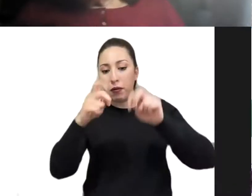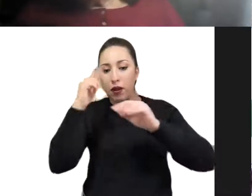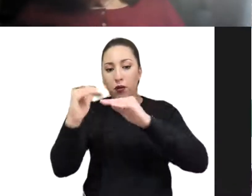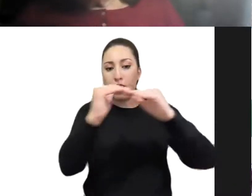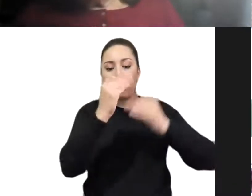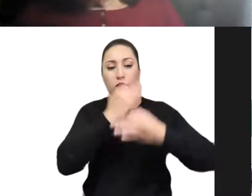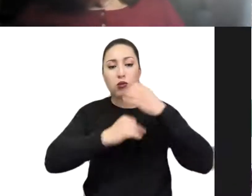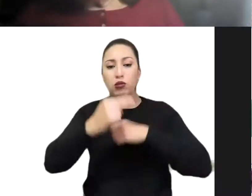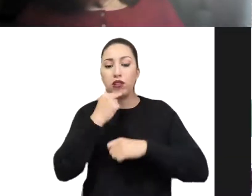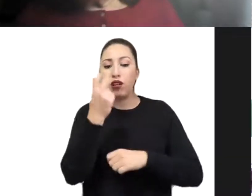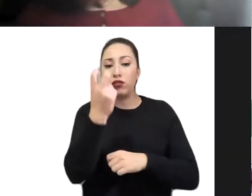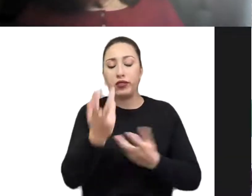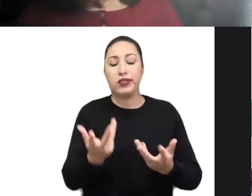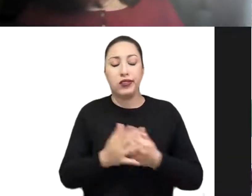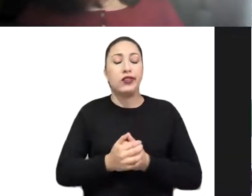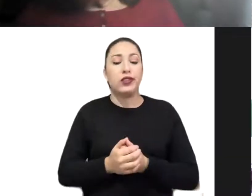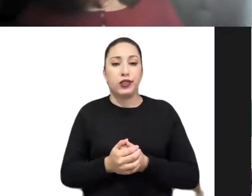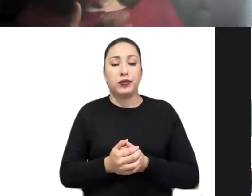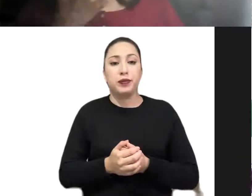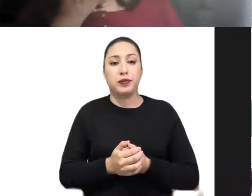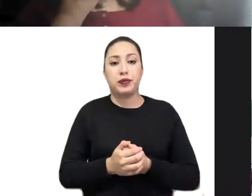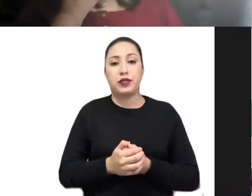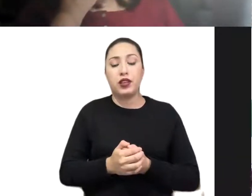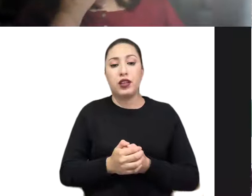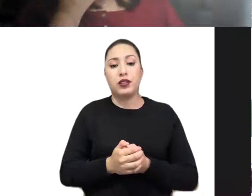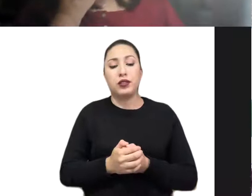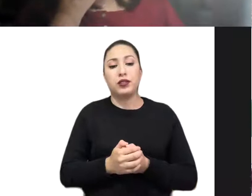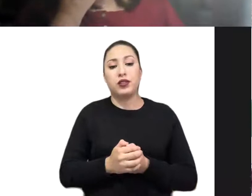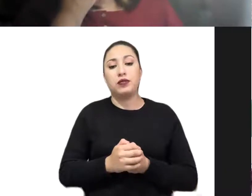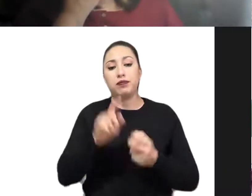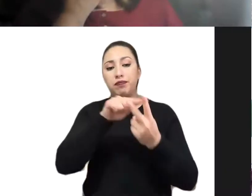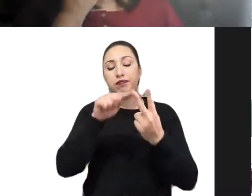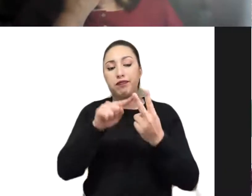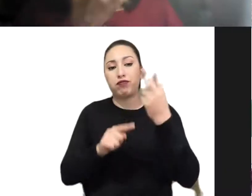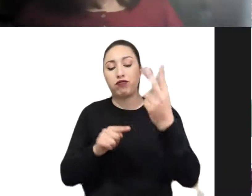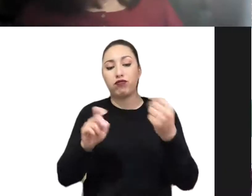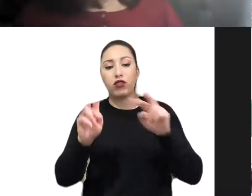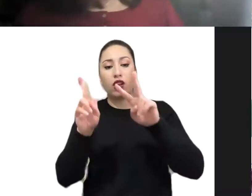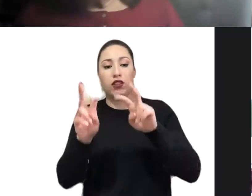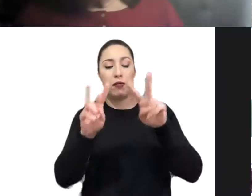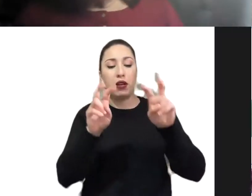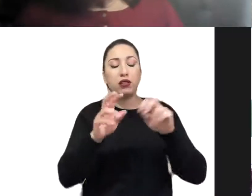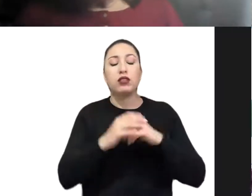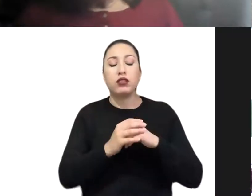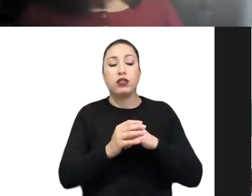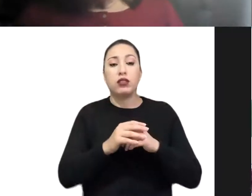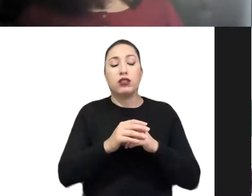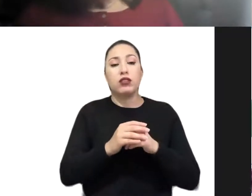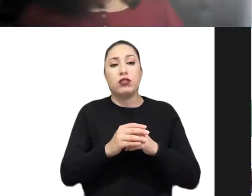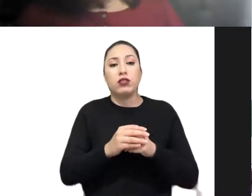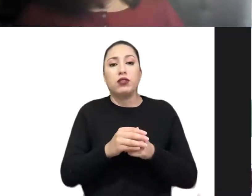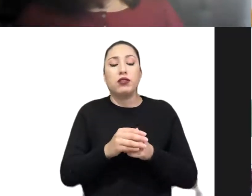pues este centro compartido con estas dos cuestiones, pues diríamos que está bordeado